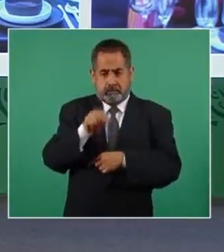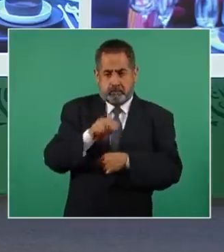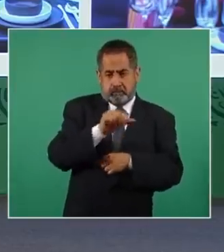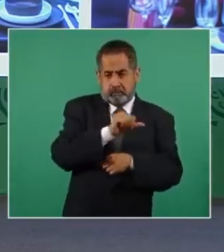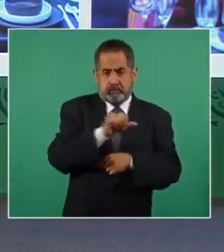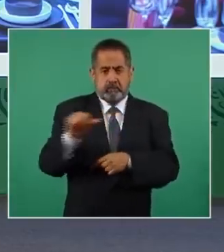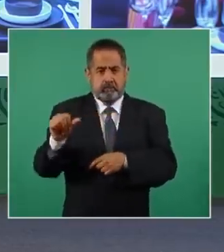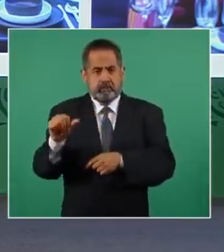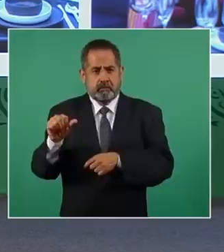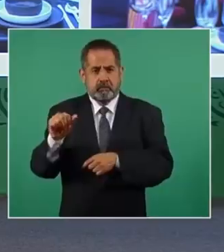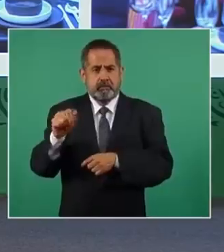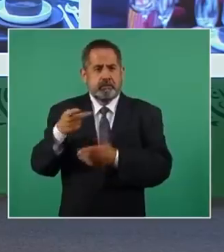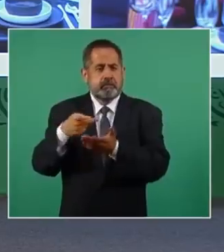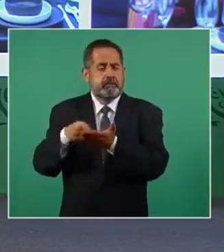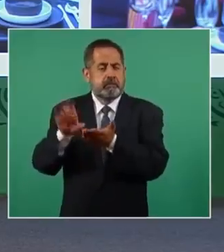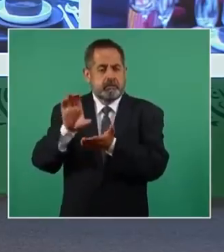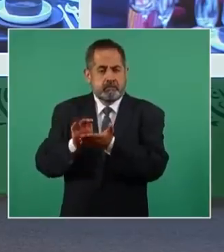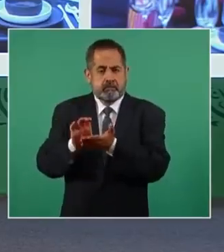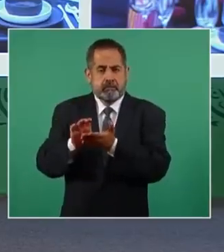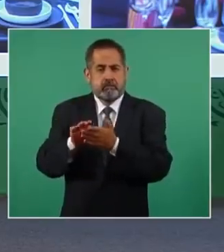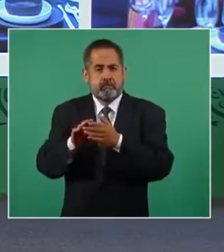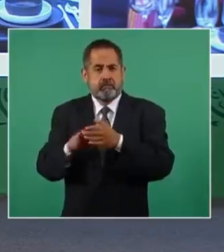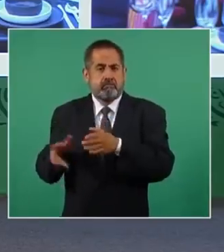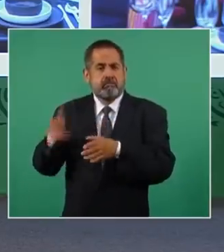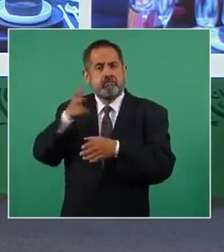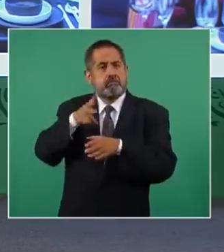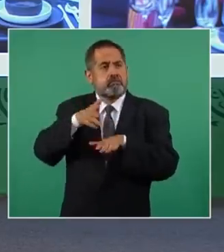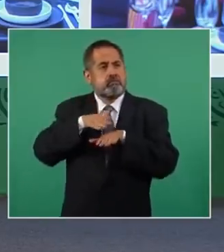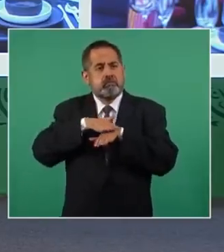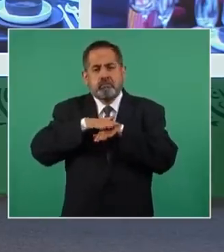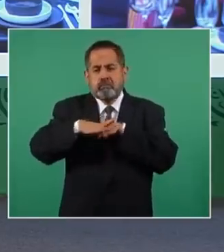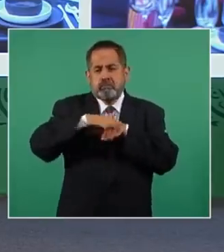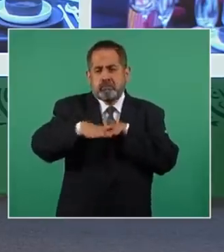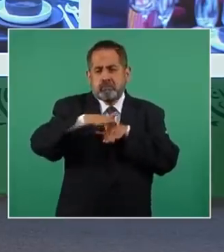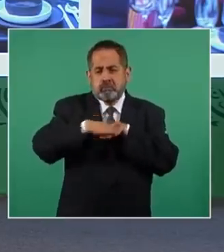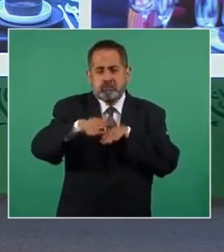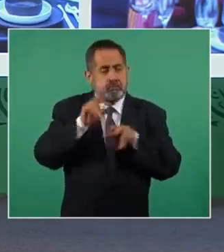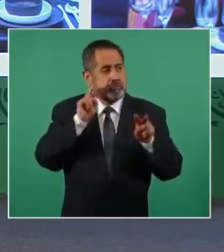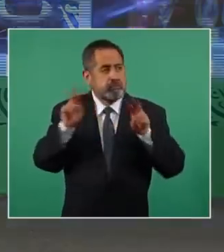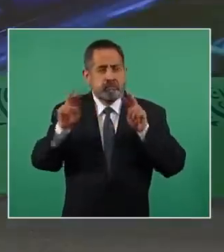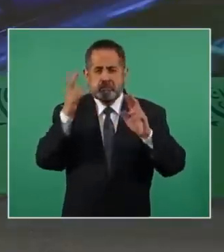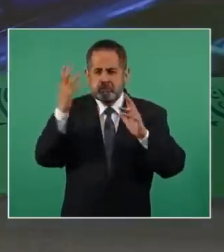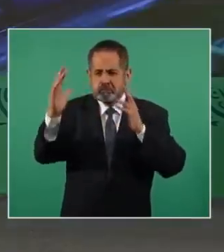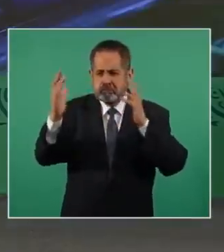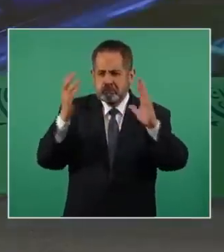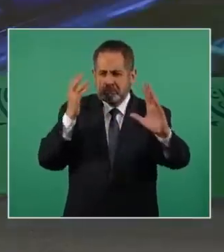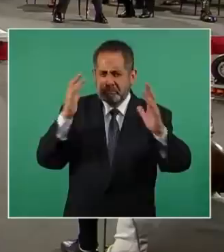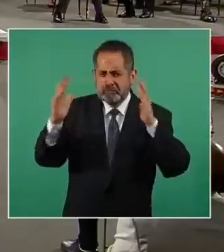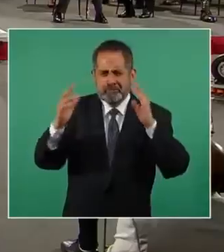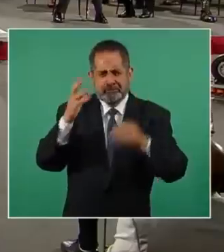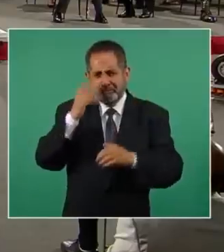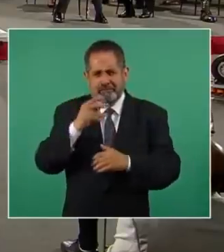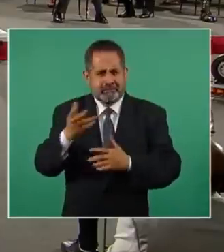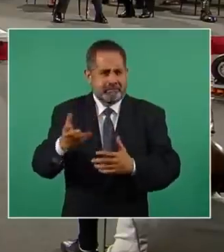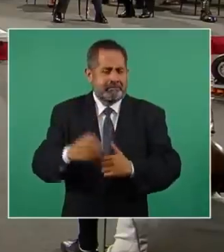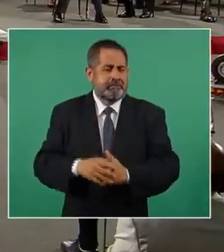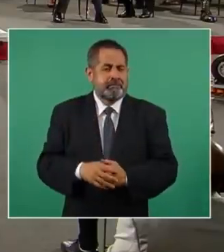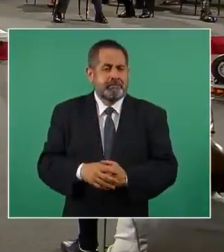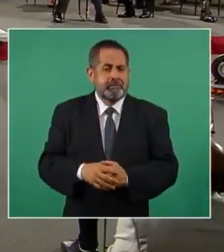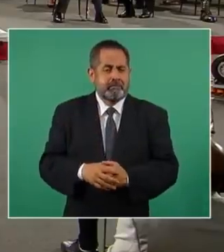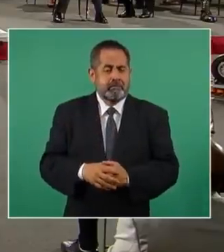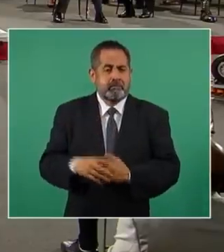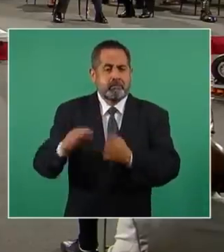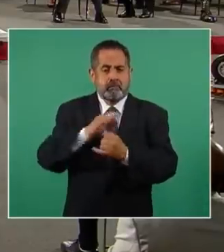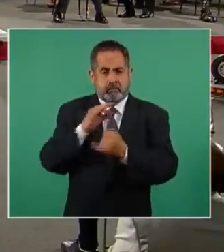hacia el Playa del Carmen, todo por arriba, para ver el paisaje, que es muy importante en muchos lugares. Y, finalmente,